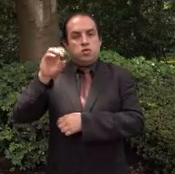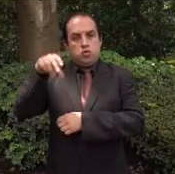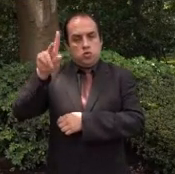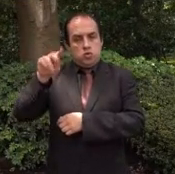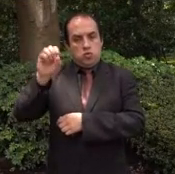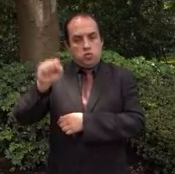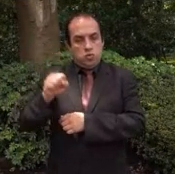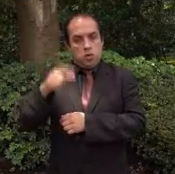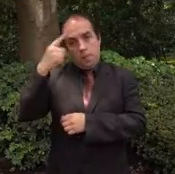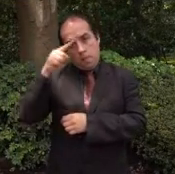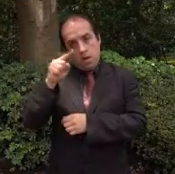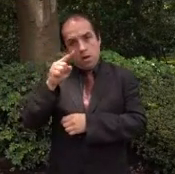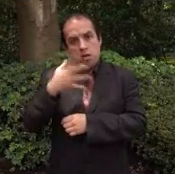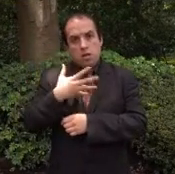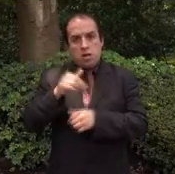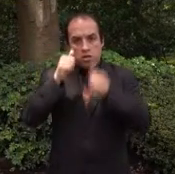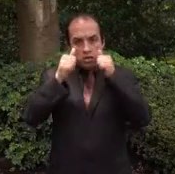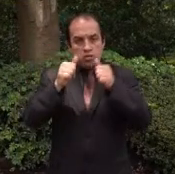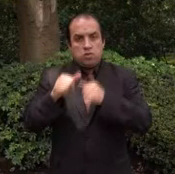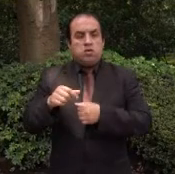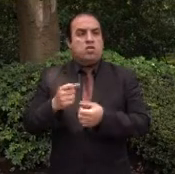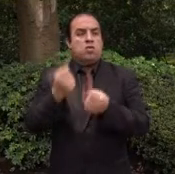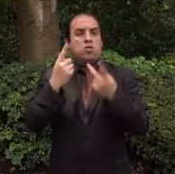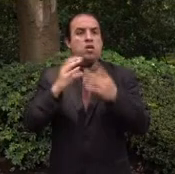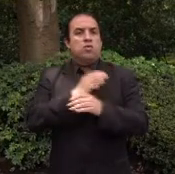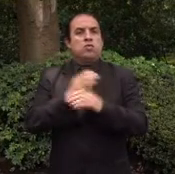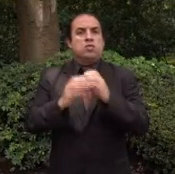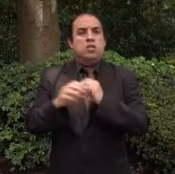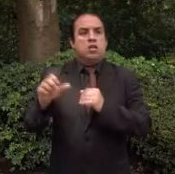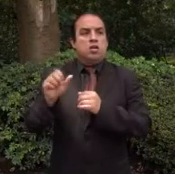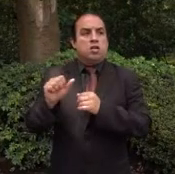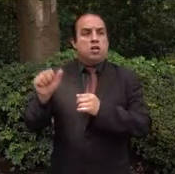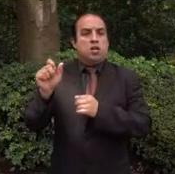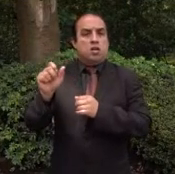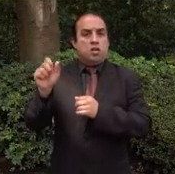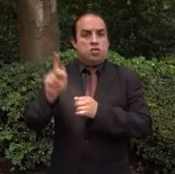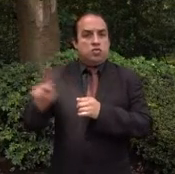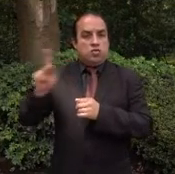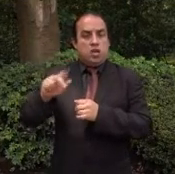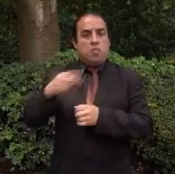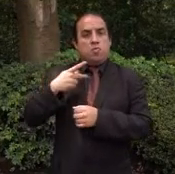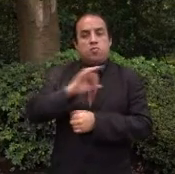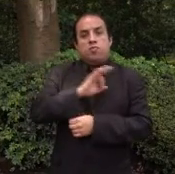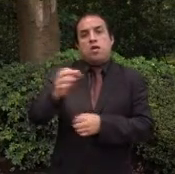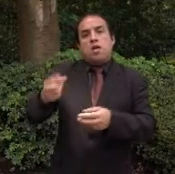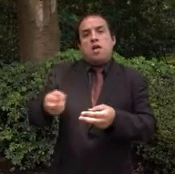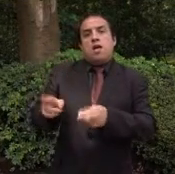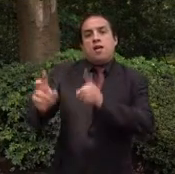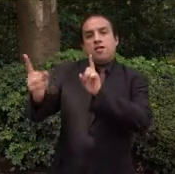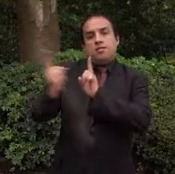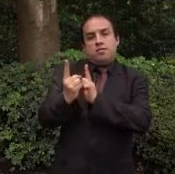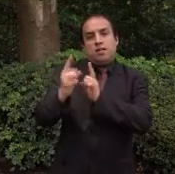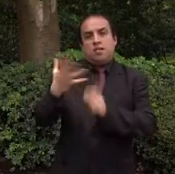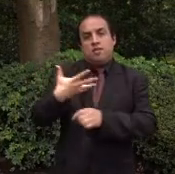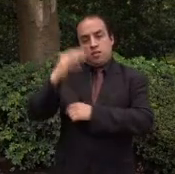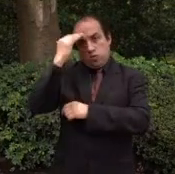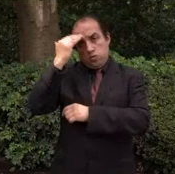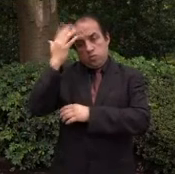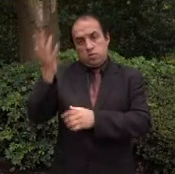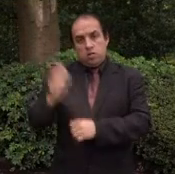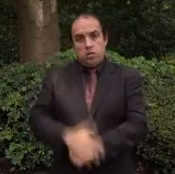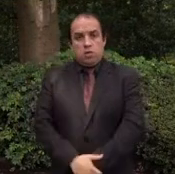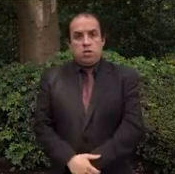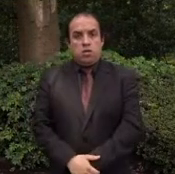vecina o cualquier habitante de la ciudad o del país pueda acercarse, tener conocimiento. Ayer les comentaba que